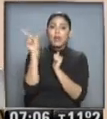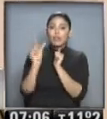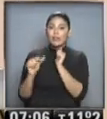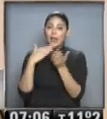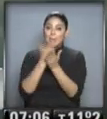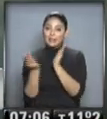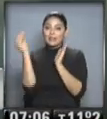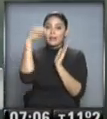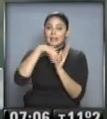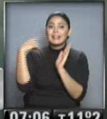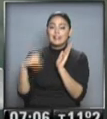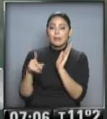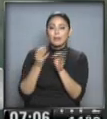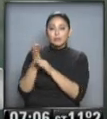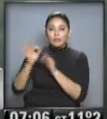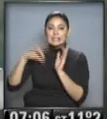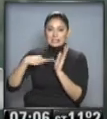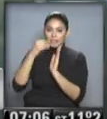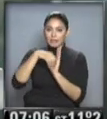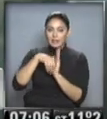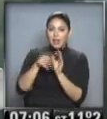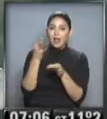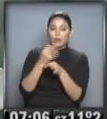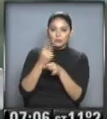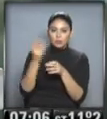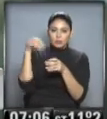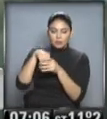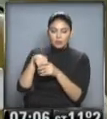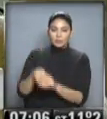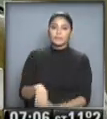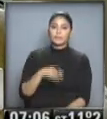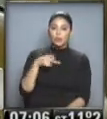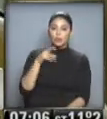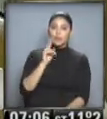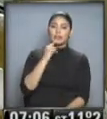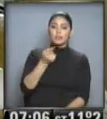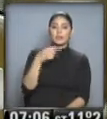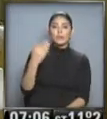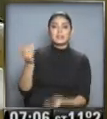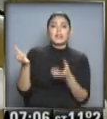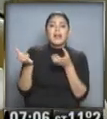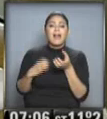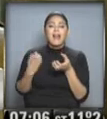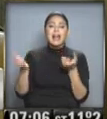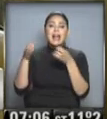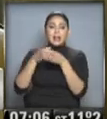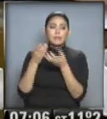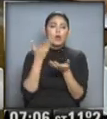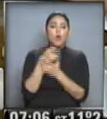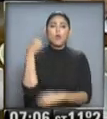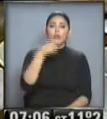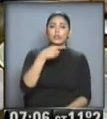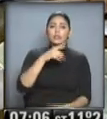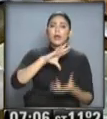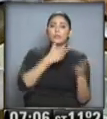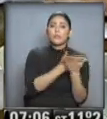además de formación cívica para los últimos años del secundario. De esta forma, el gremio plasmará en el papel su rechazo al proyecto del macrismo de